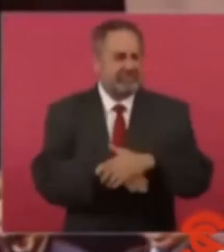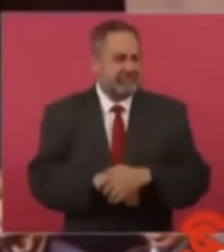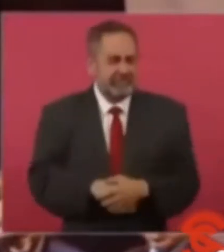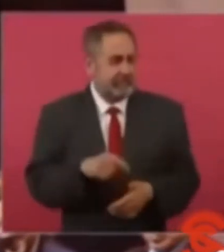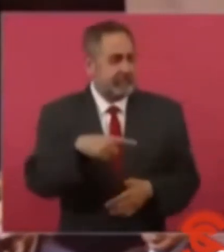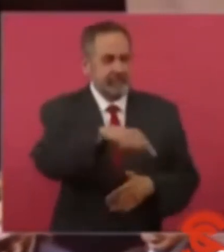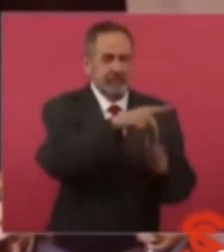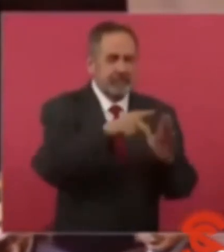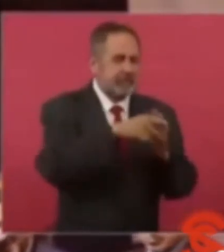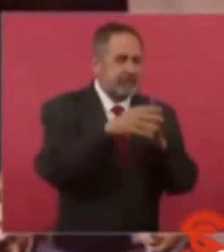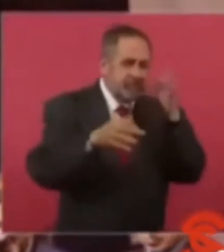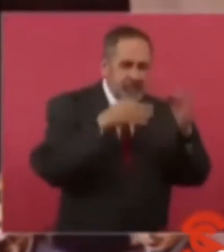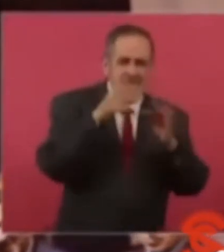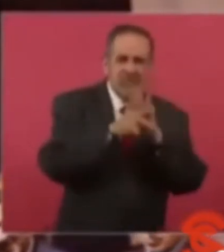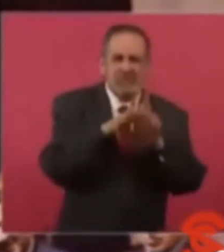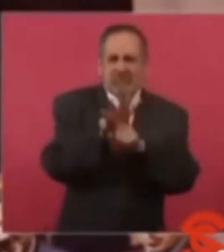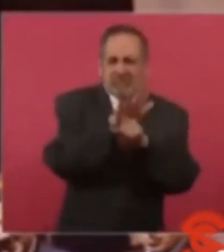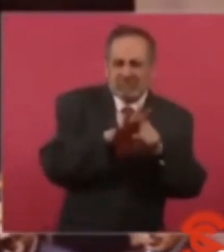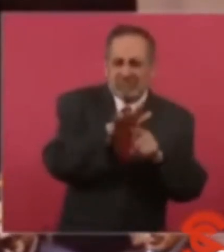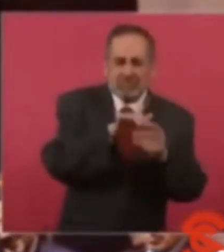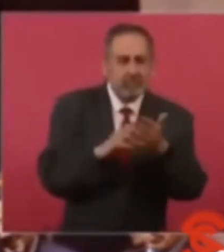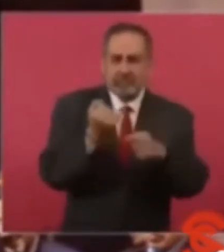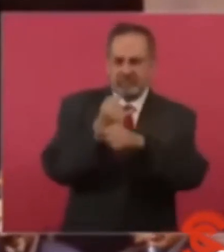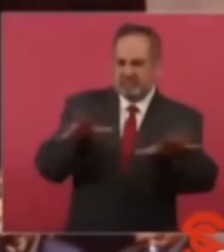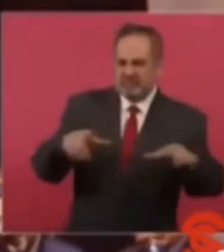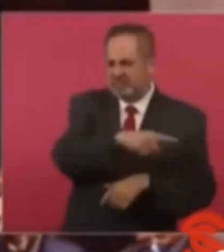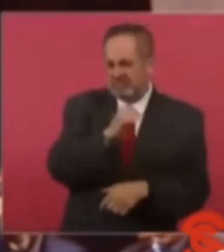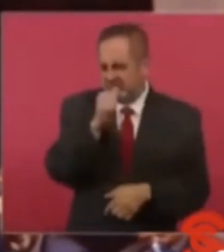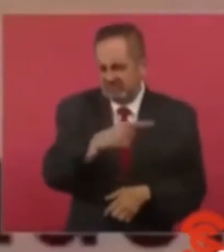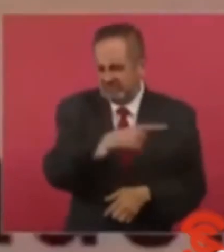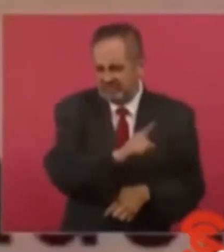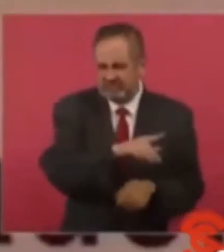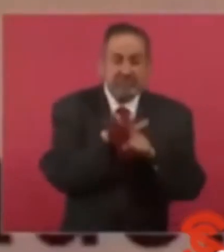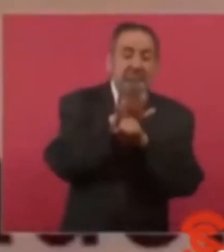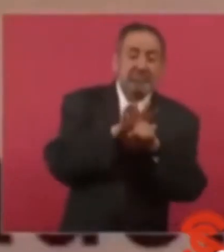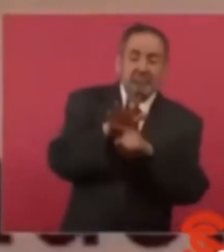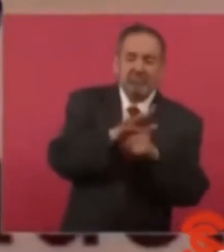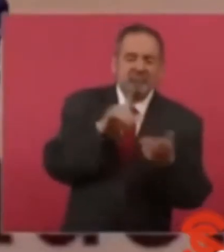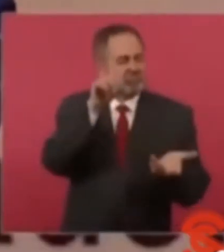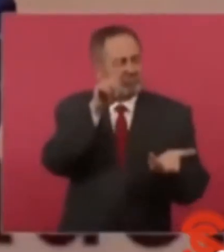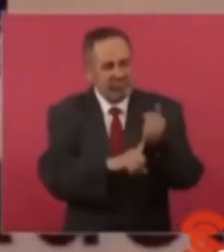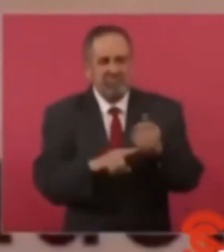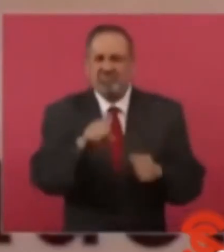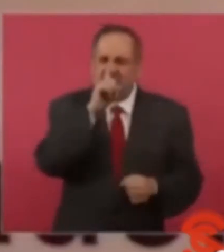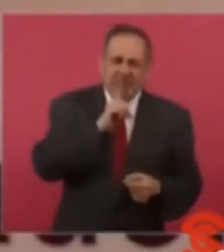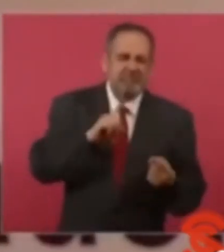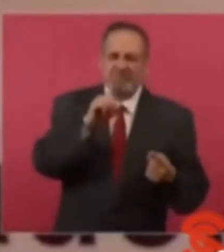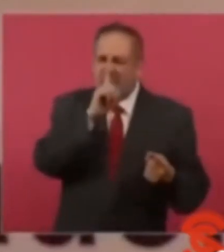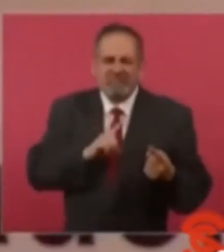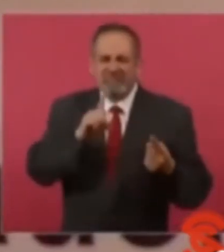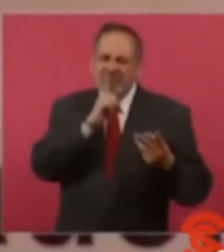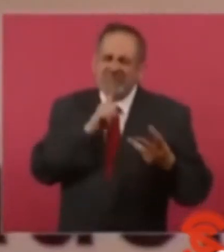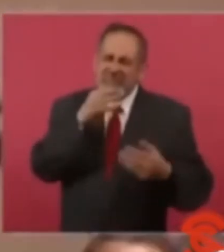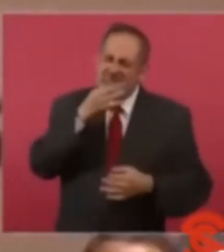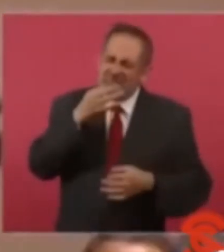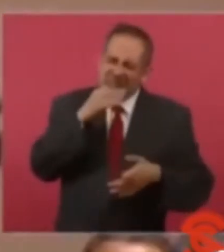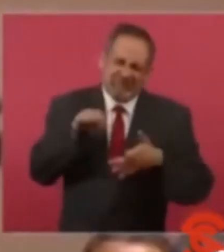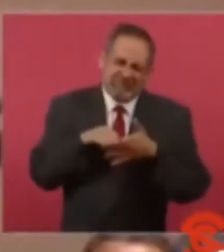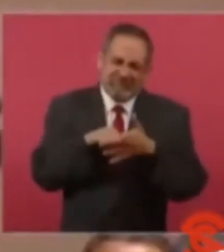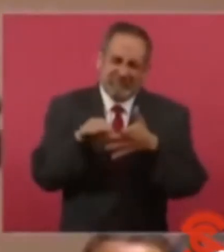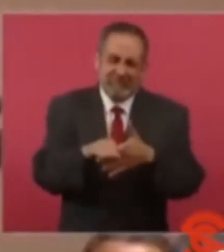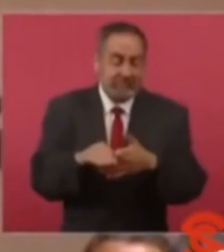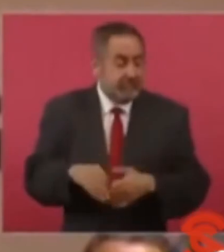de manipulación, que no de información, estar mintiendo minuto a minuto, pero